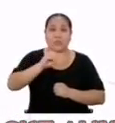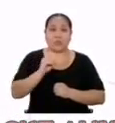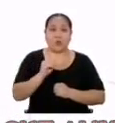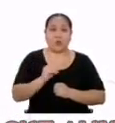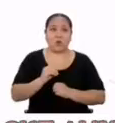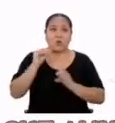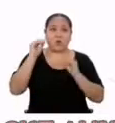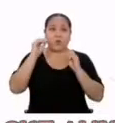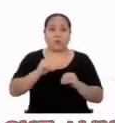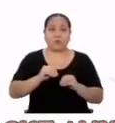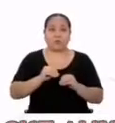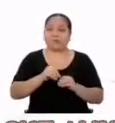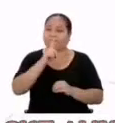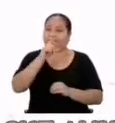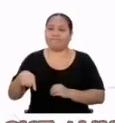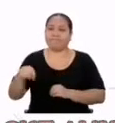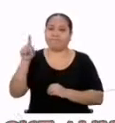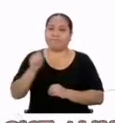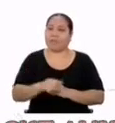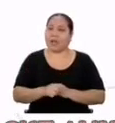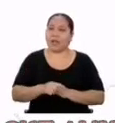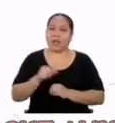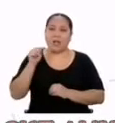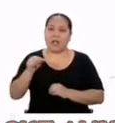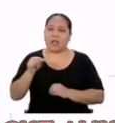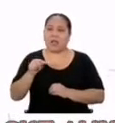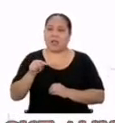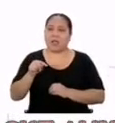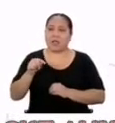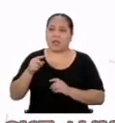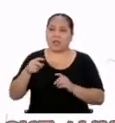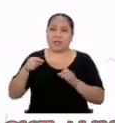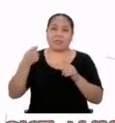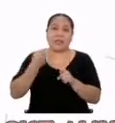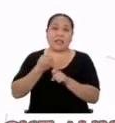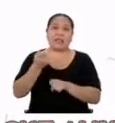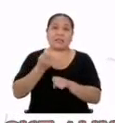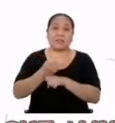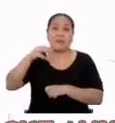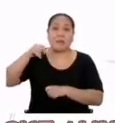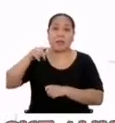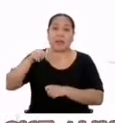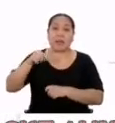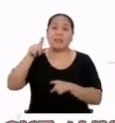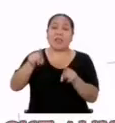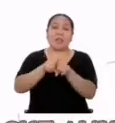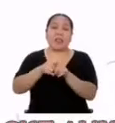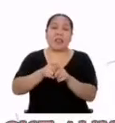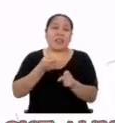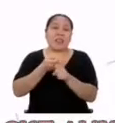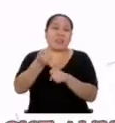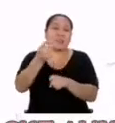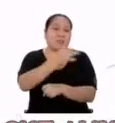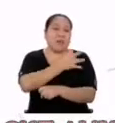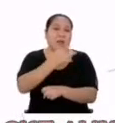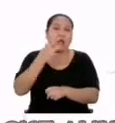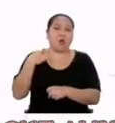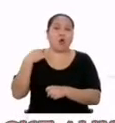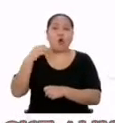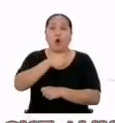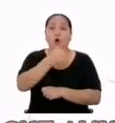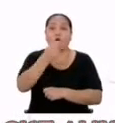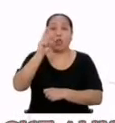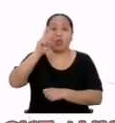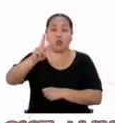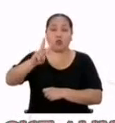oficial al ataque contra Malala, en el que resultaron heridas otras 2 niñas. Las armas no